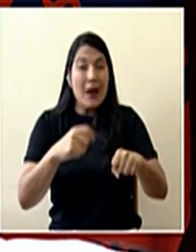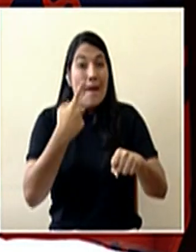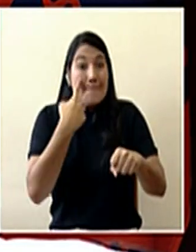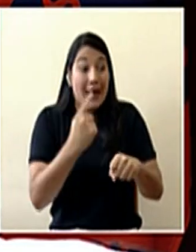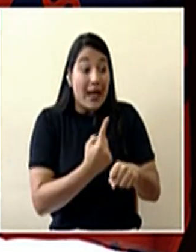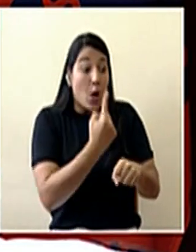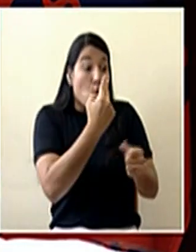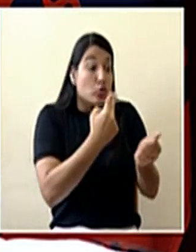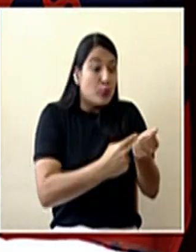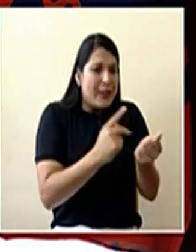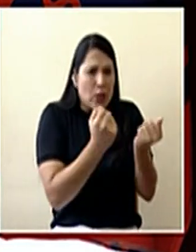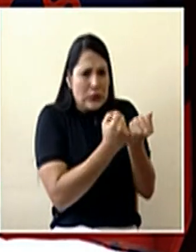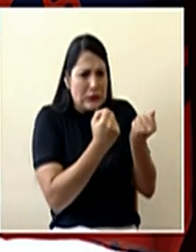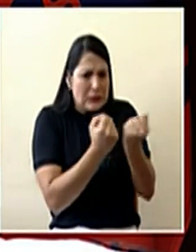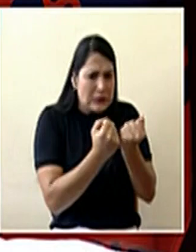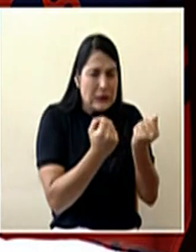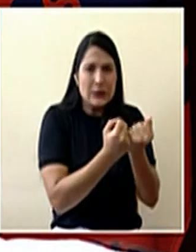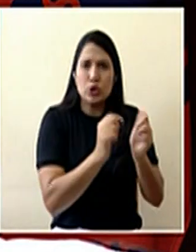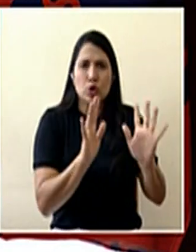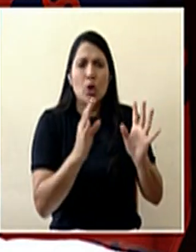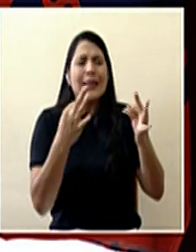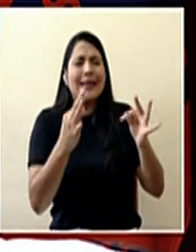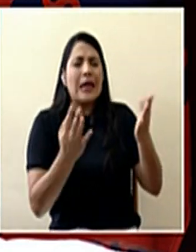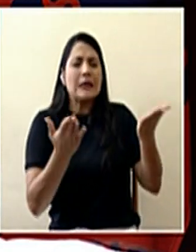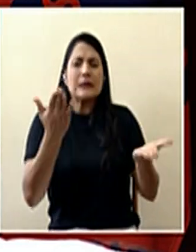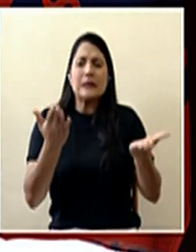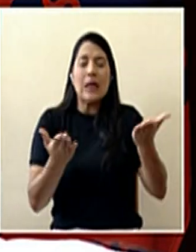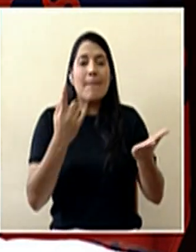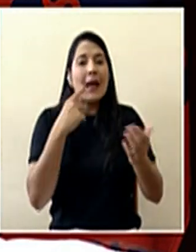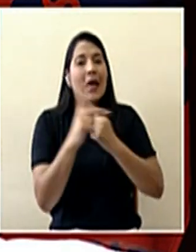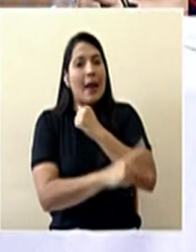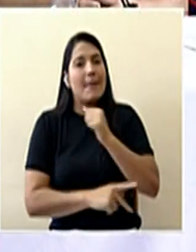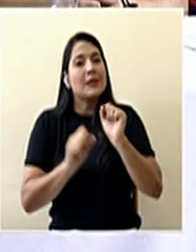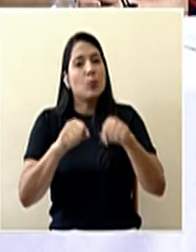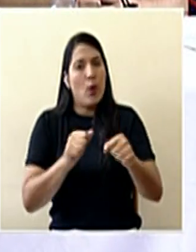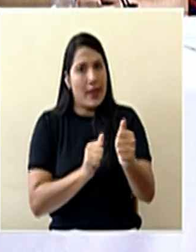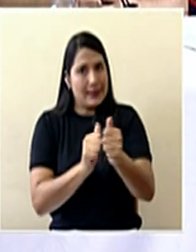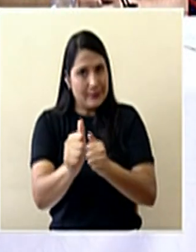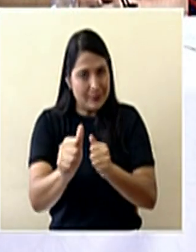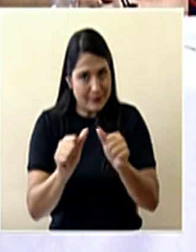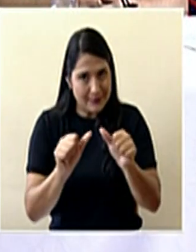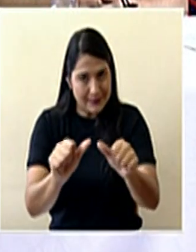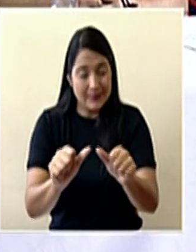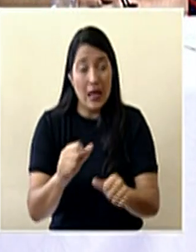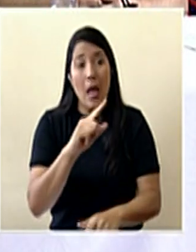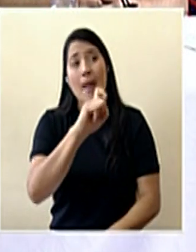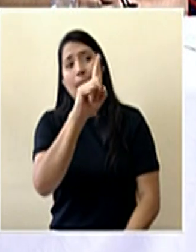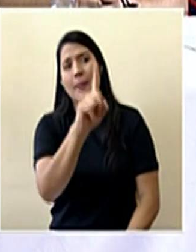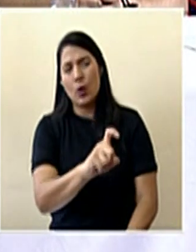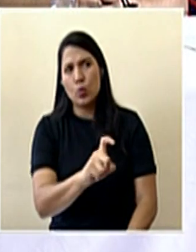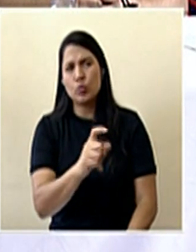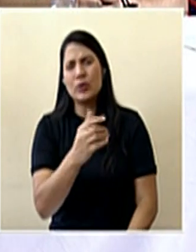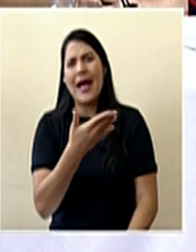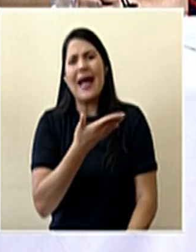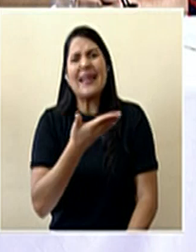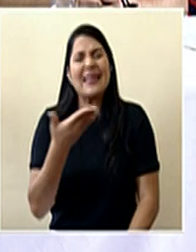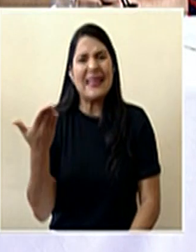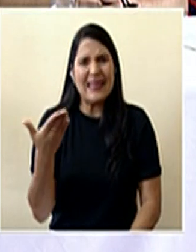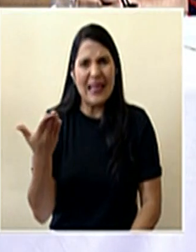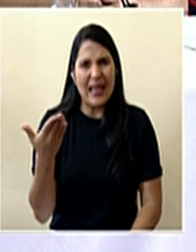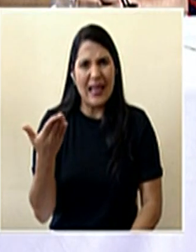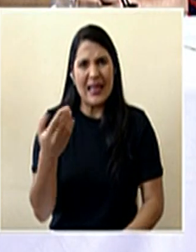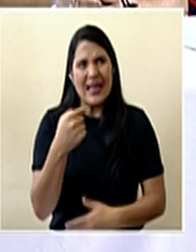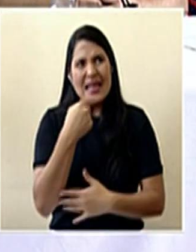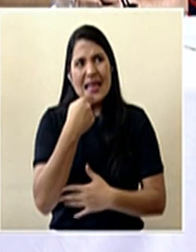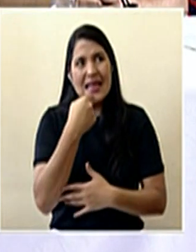centralizada de una forma equitativa y que el país salga adelante. Nos consulta Repetel qué indicación hay para los instructores de